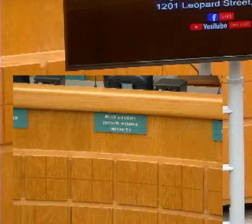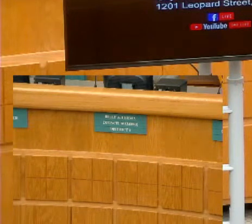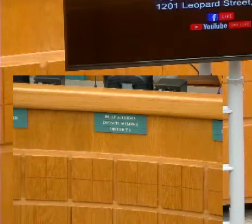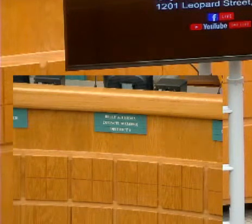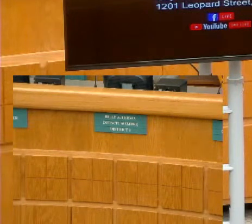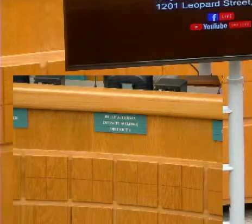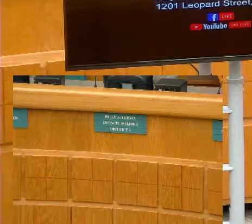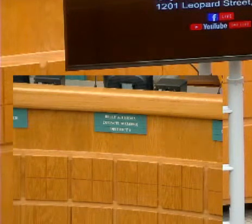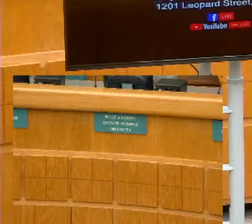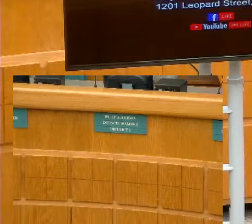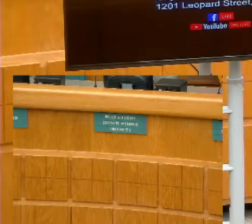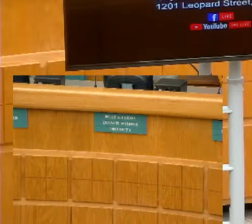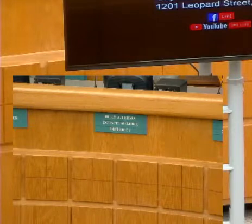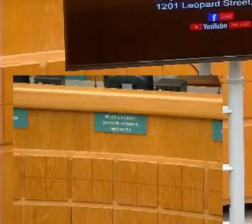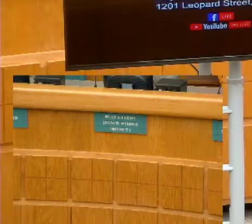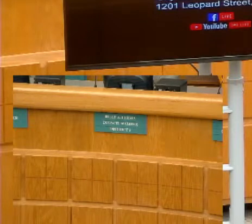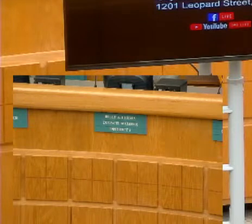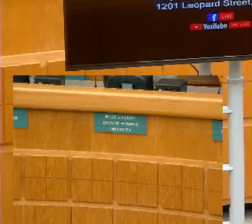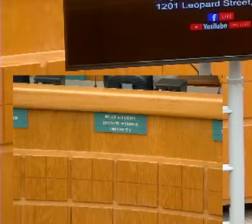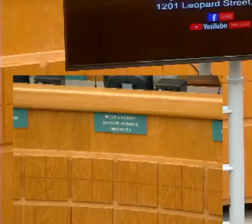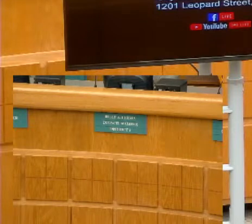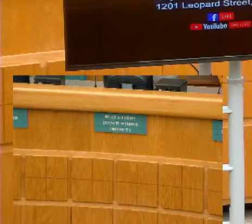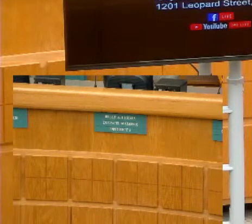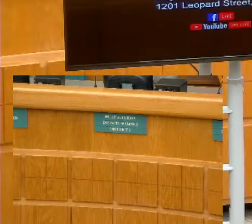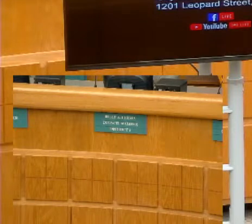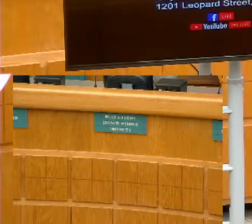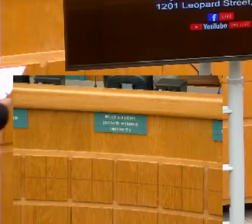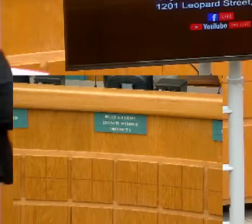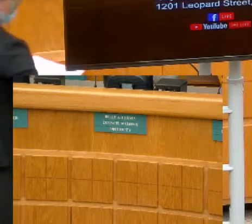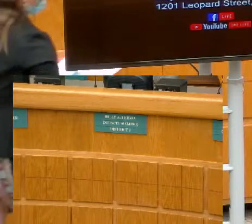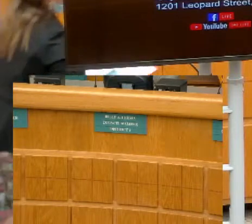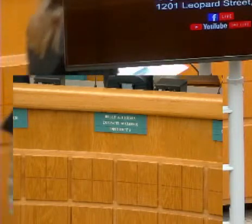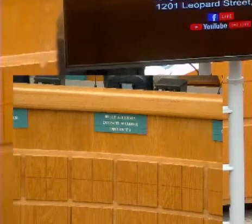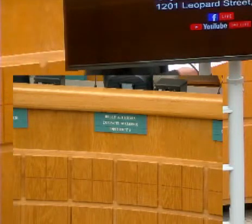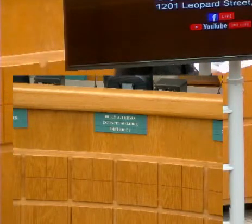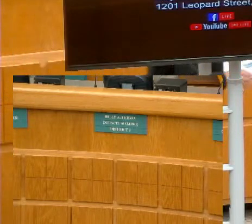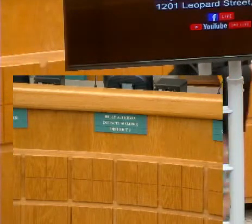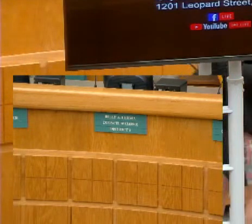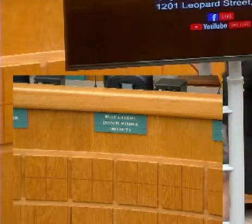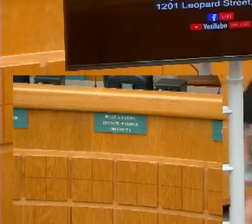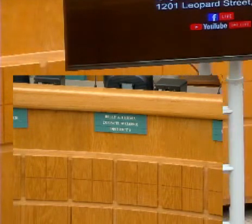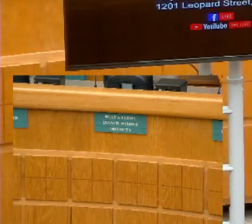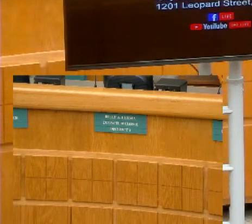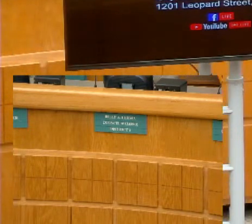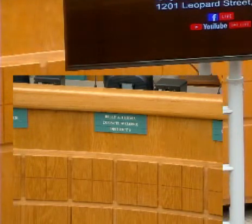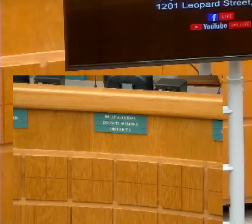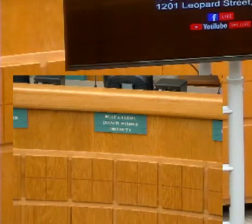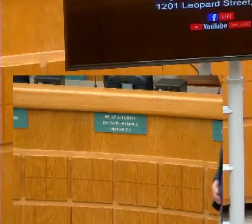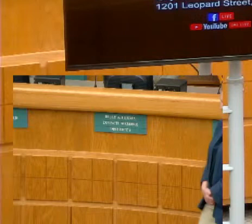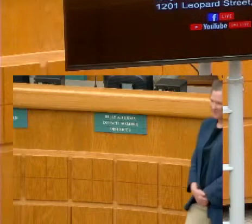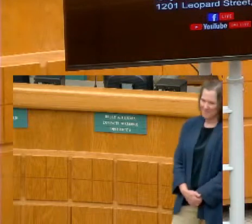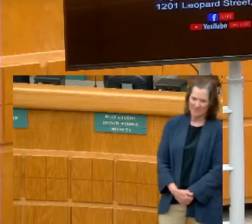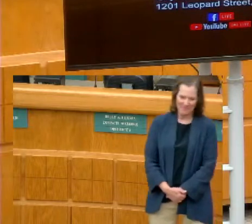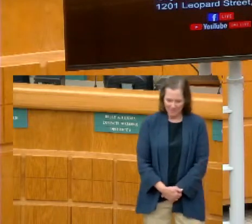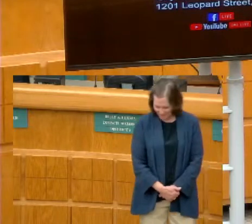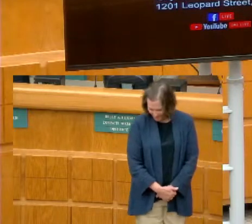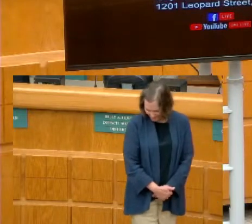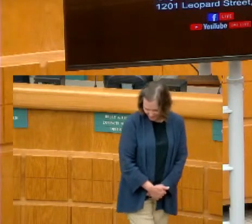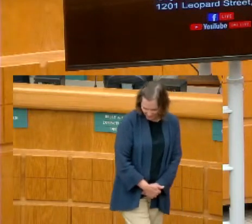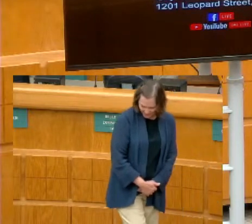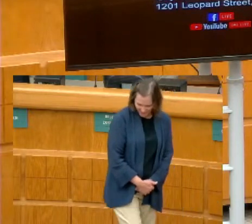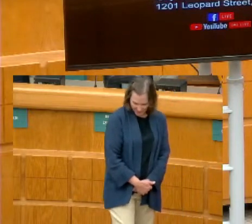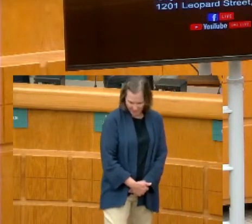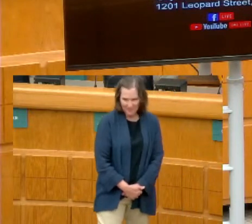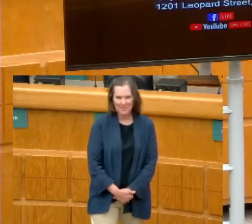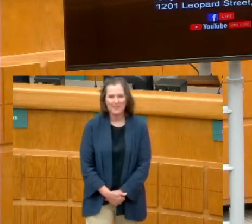combatir el virus en las personas infectadas. Esta terapia ha ayudado a recuperarse a muchas personas infectadas. En cuanto a la recomendación de los Centros de Control